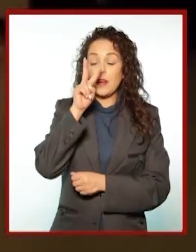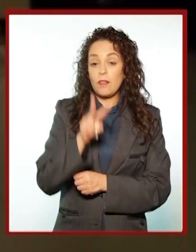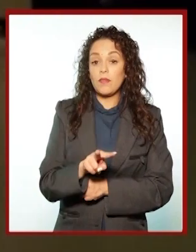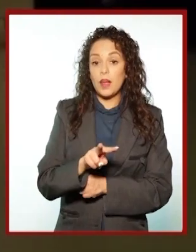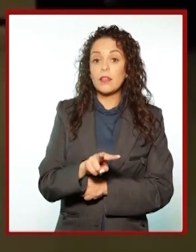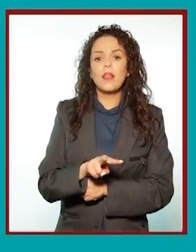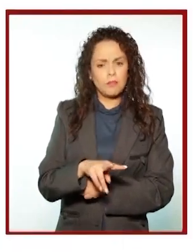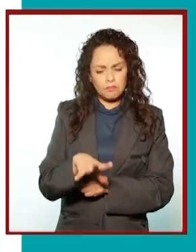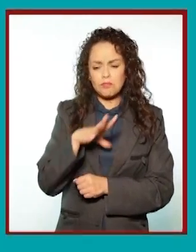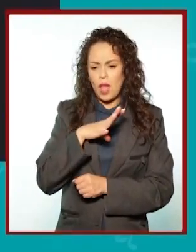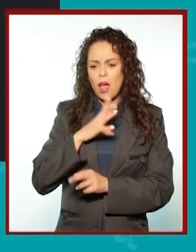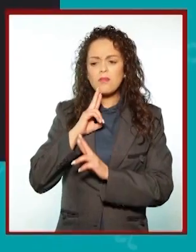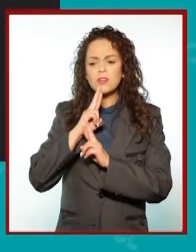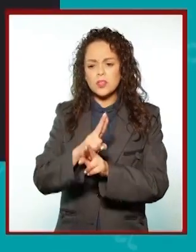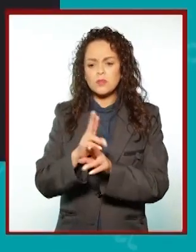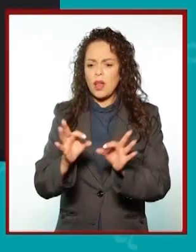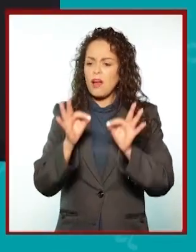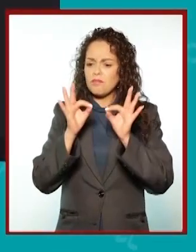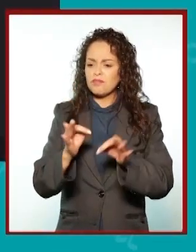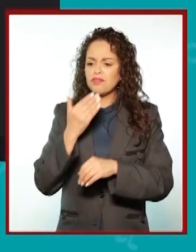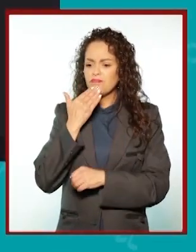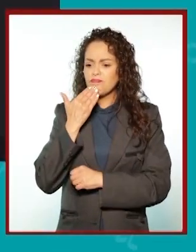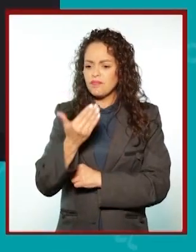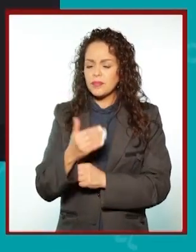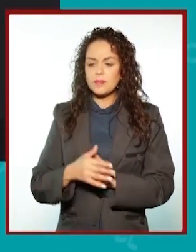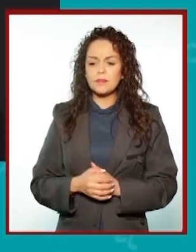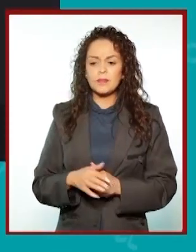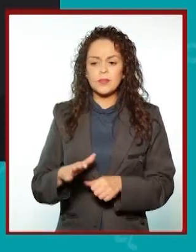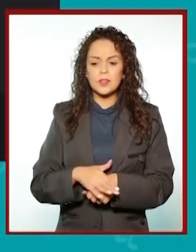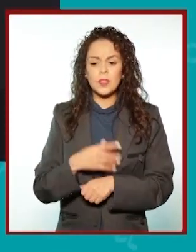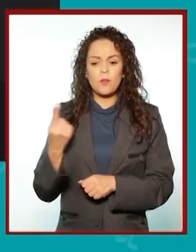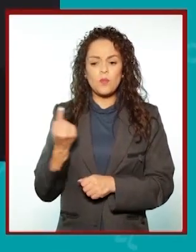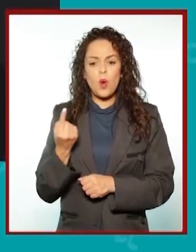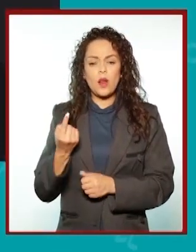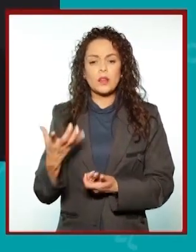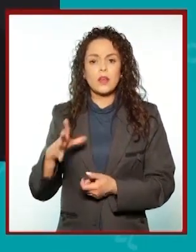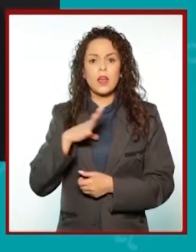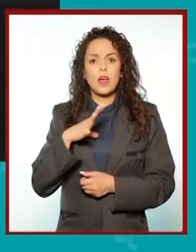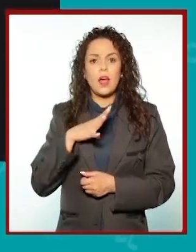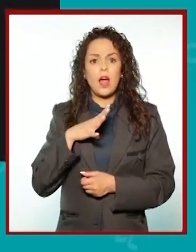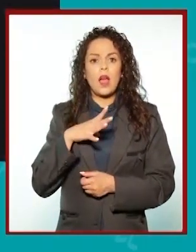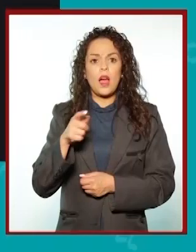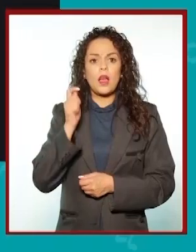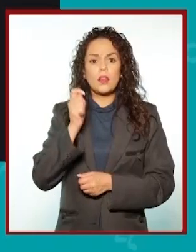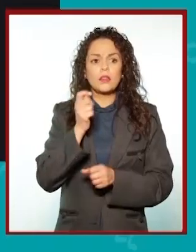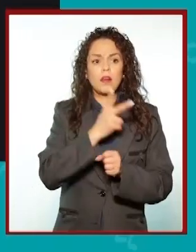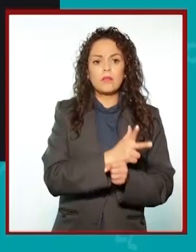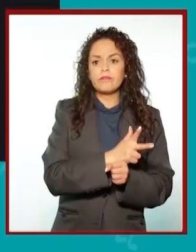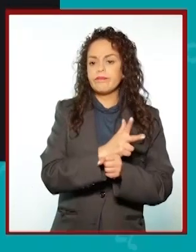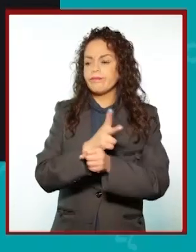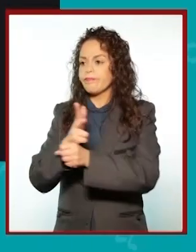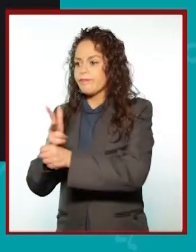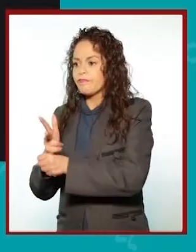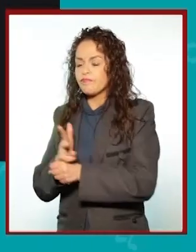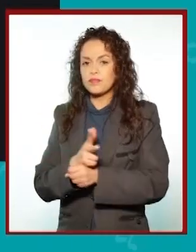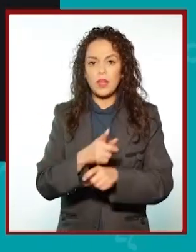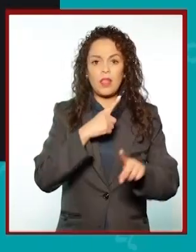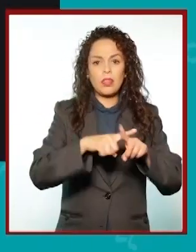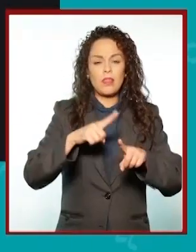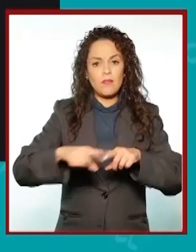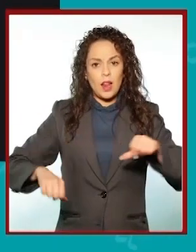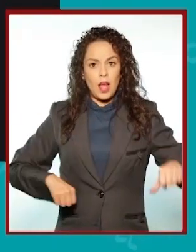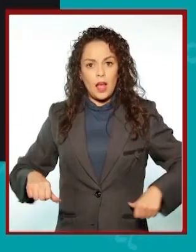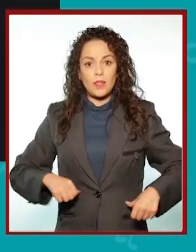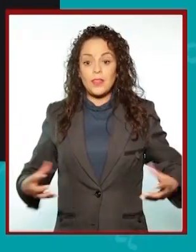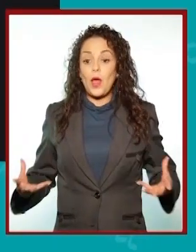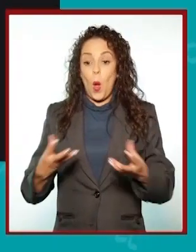siempre ha habido como muy buena respuesta. También pues el hecho de accionar implica que se hacen grabaciones de las acciones y las acciones